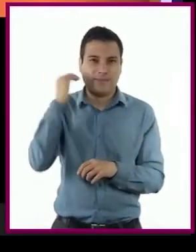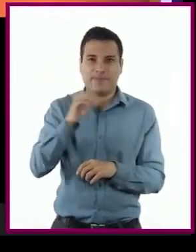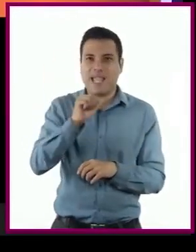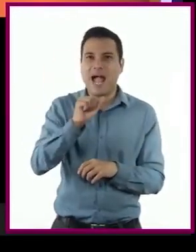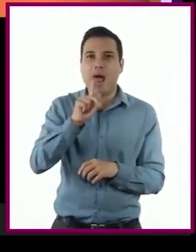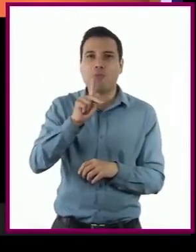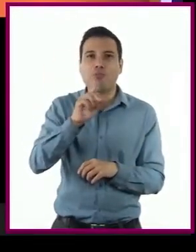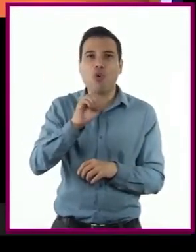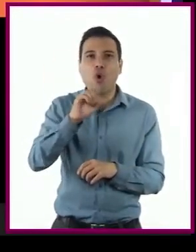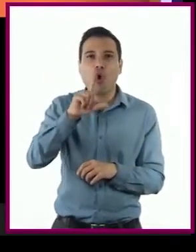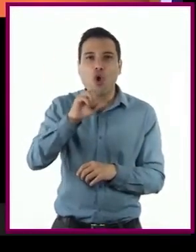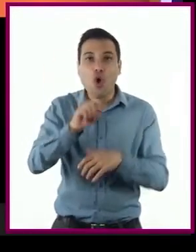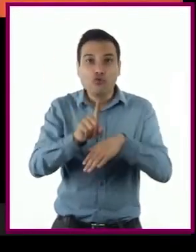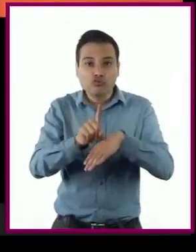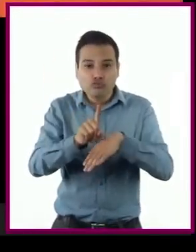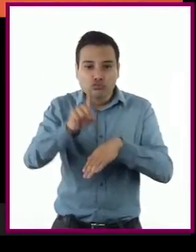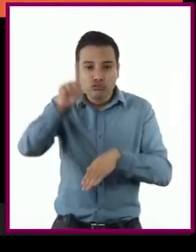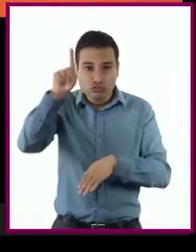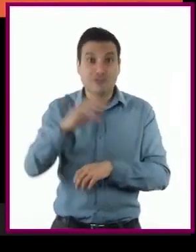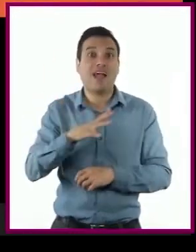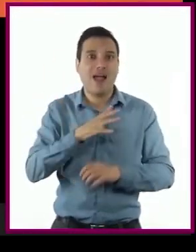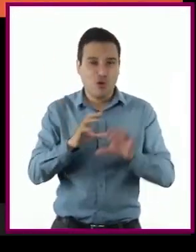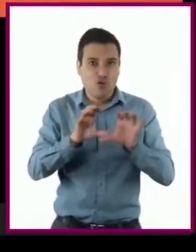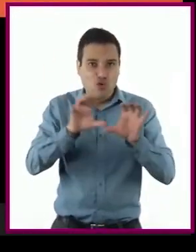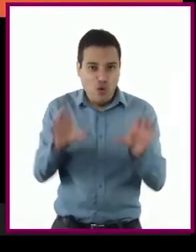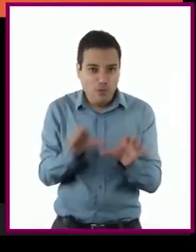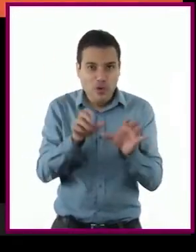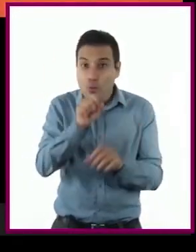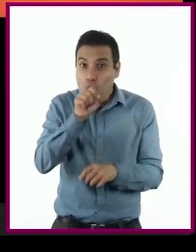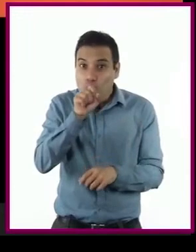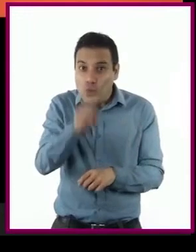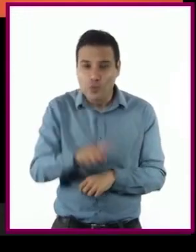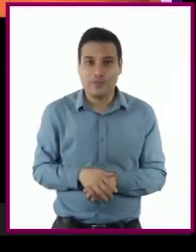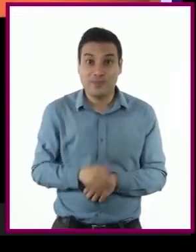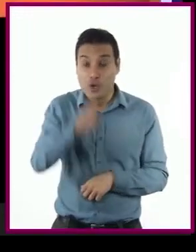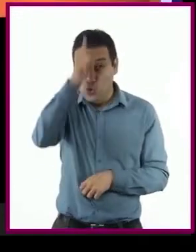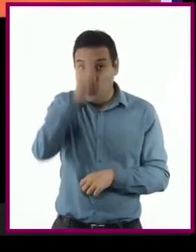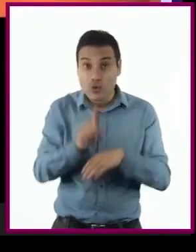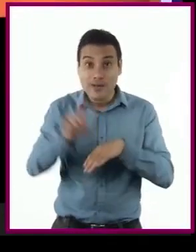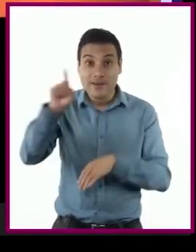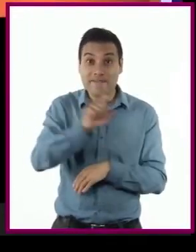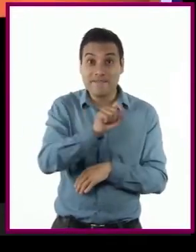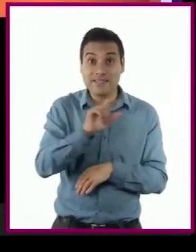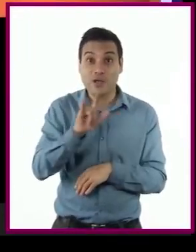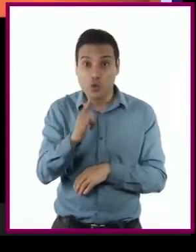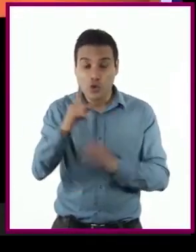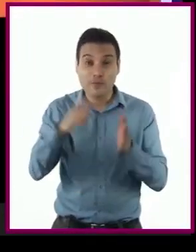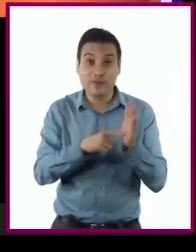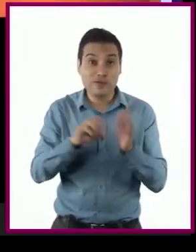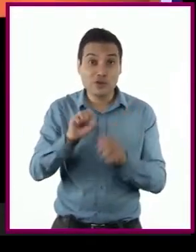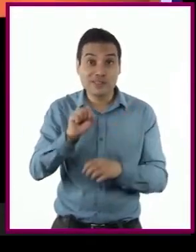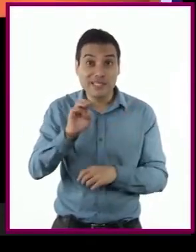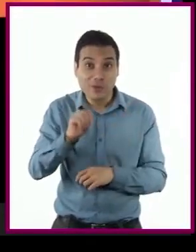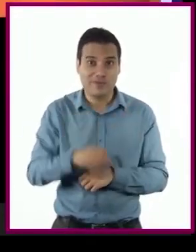la NASA, que permitió la llegada a la Luna el 20 de julio de